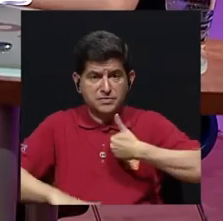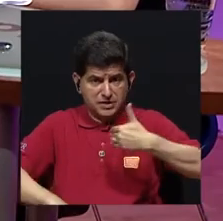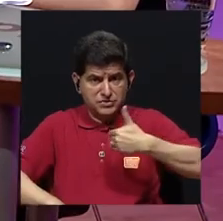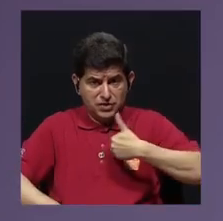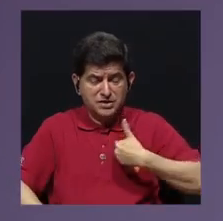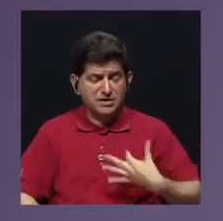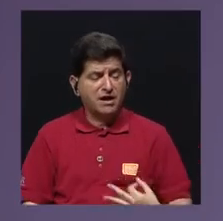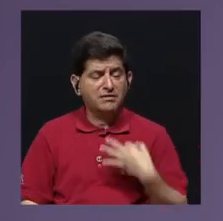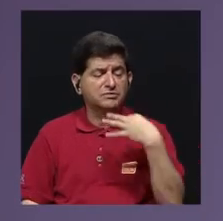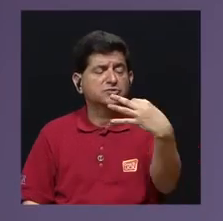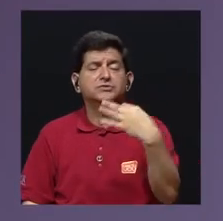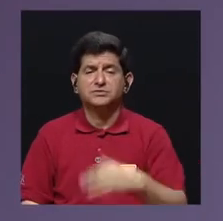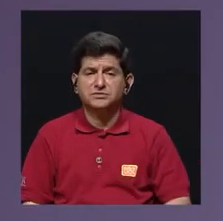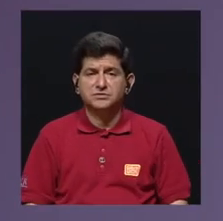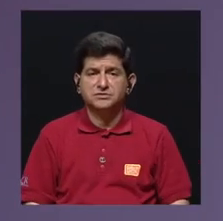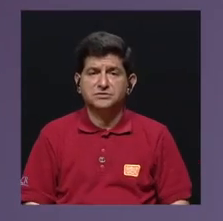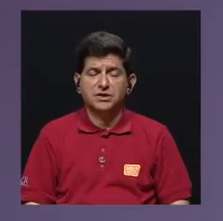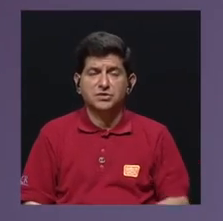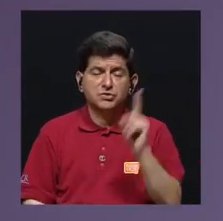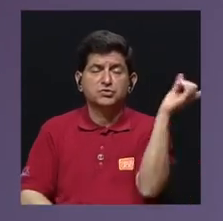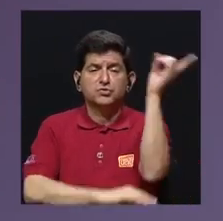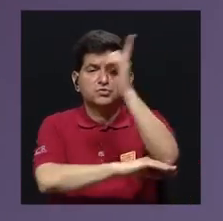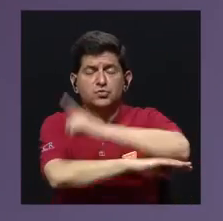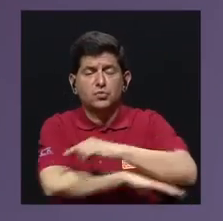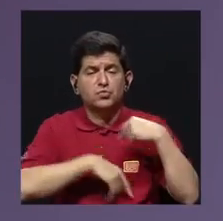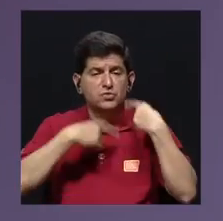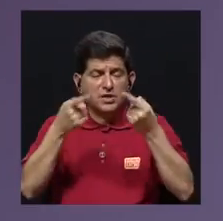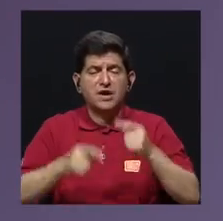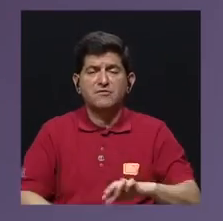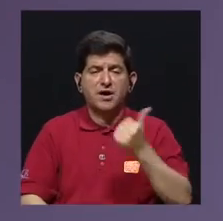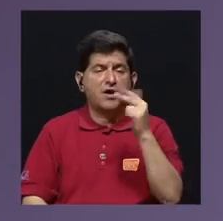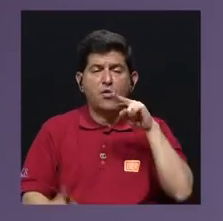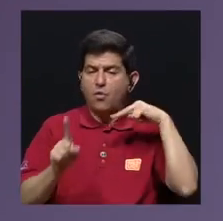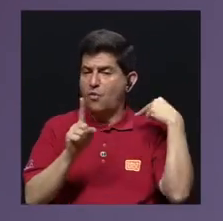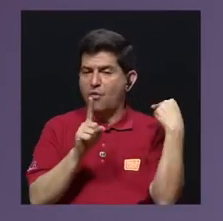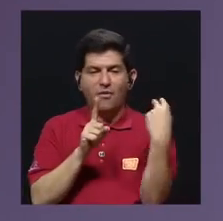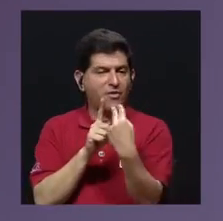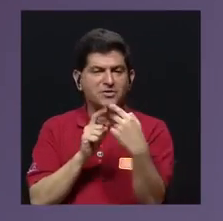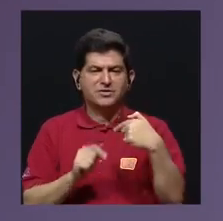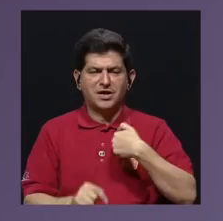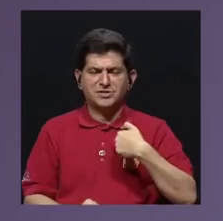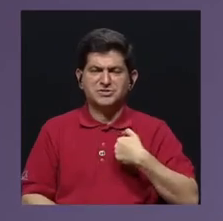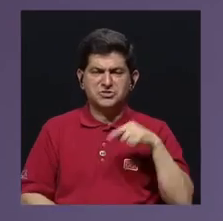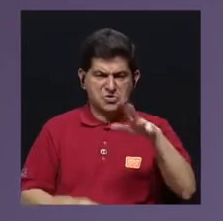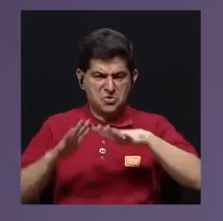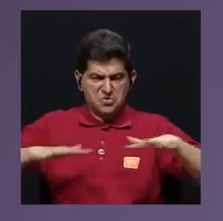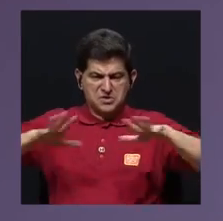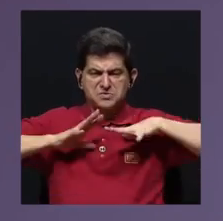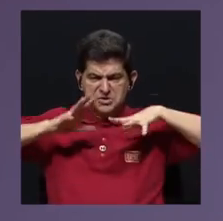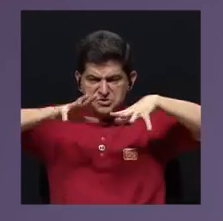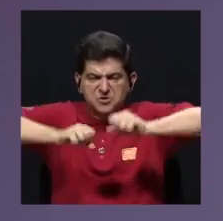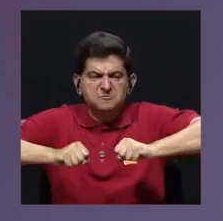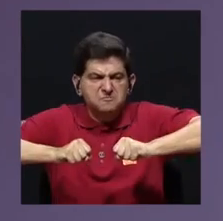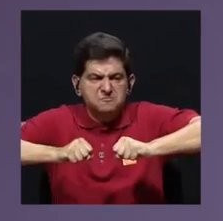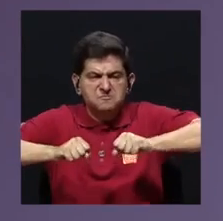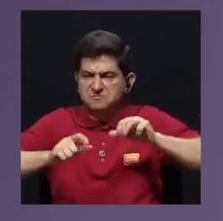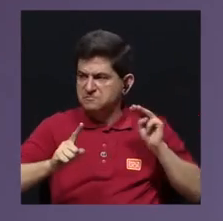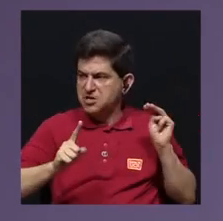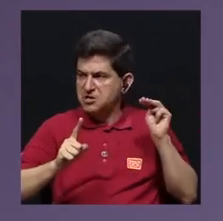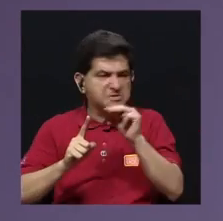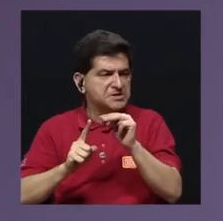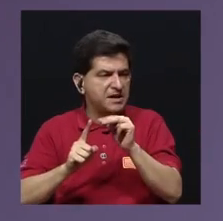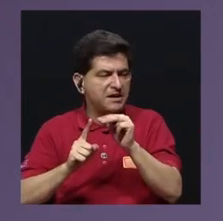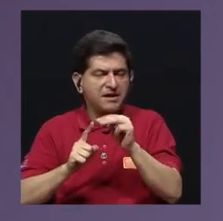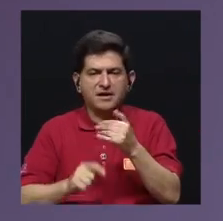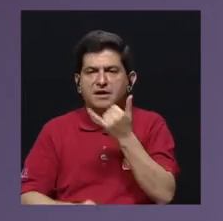transitas cotidianamente, vas un día con totalmente otra visión, ¿verdad? Hoy me apropio de este espacio y voy a dar un mensaje. ¿Qué